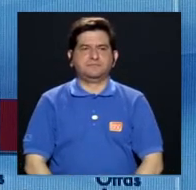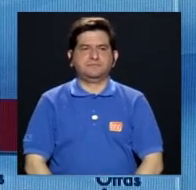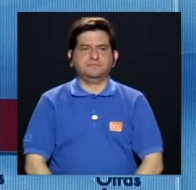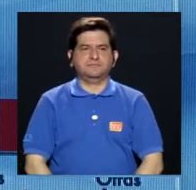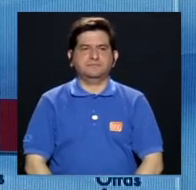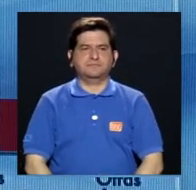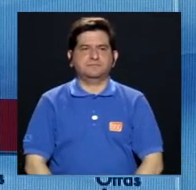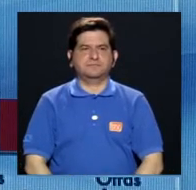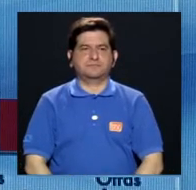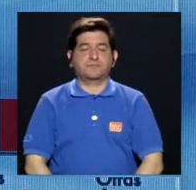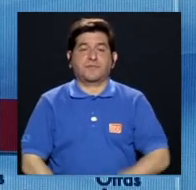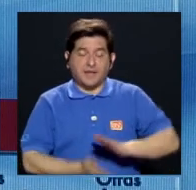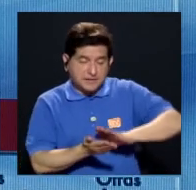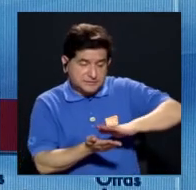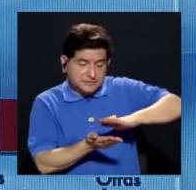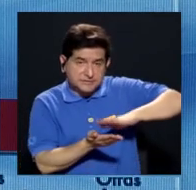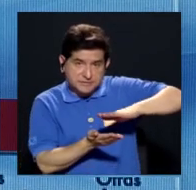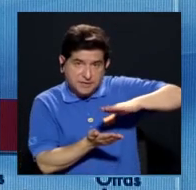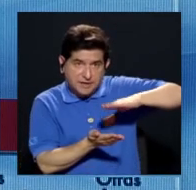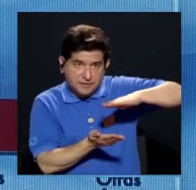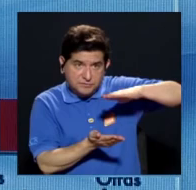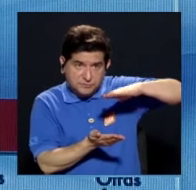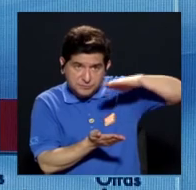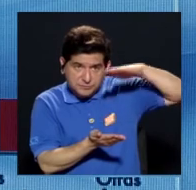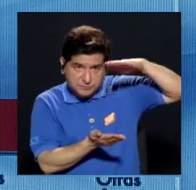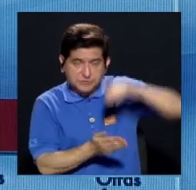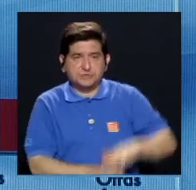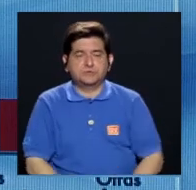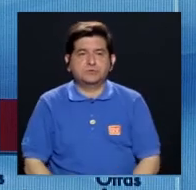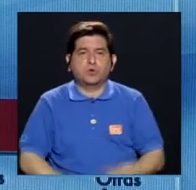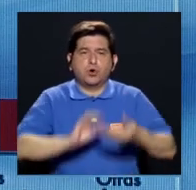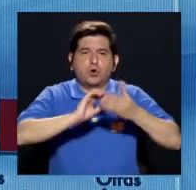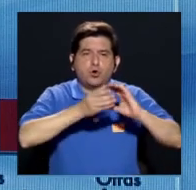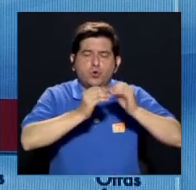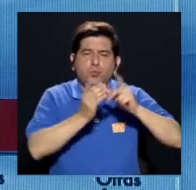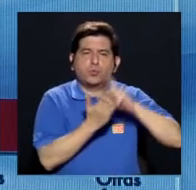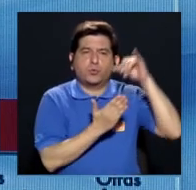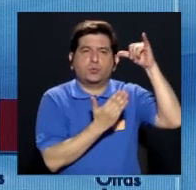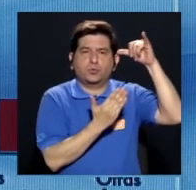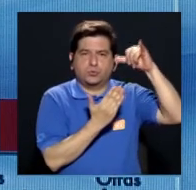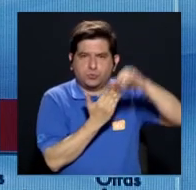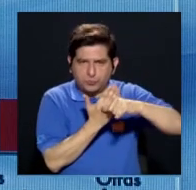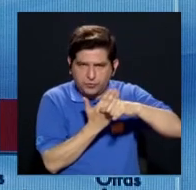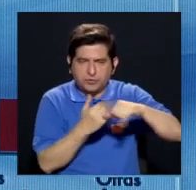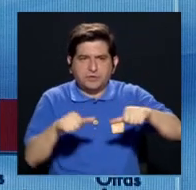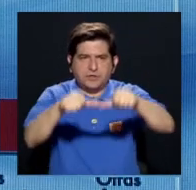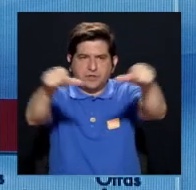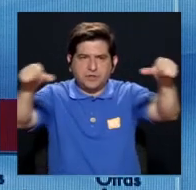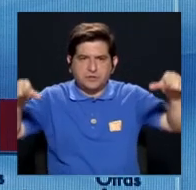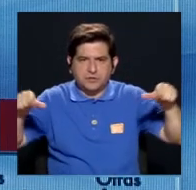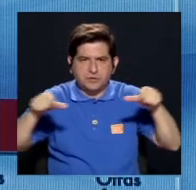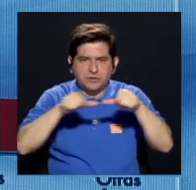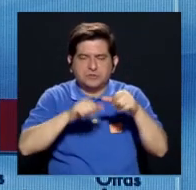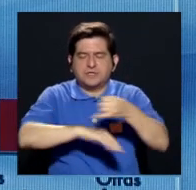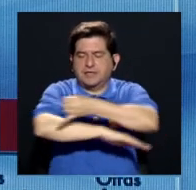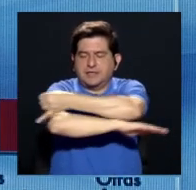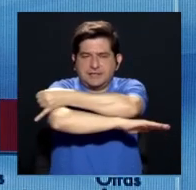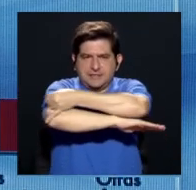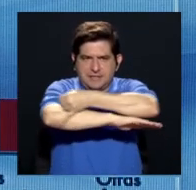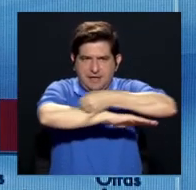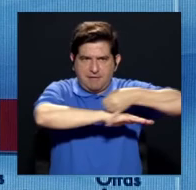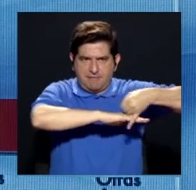Y es el aumento en el número de proyectos en el área de